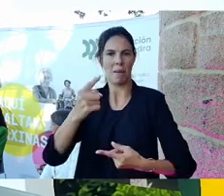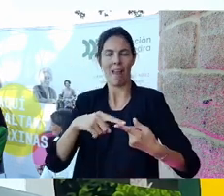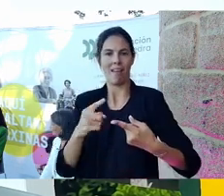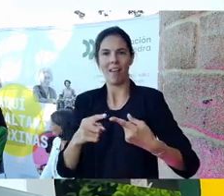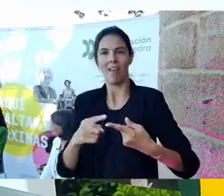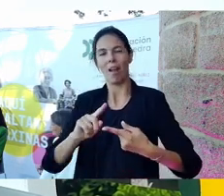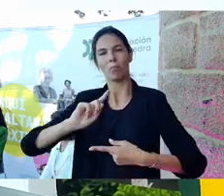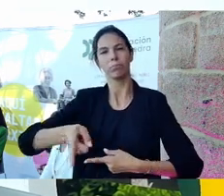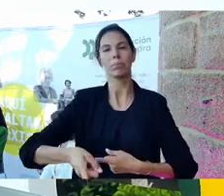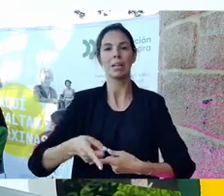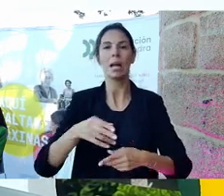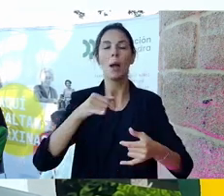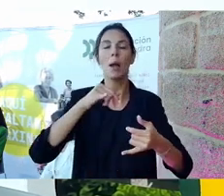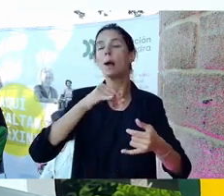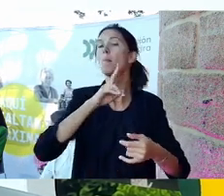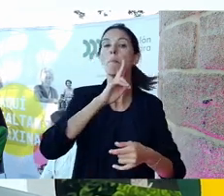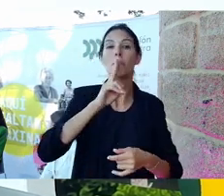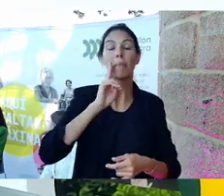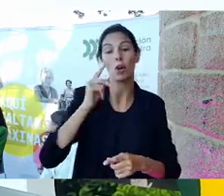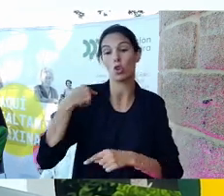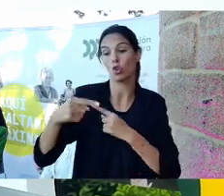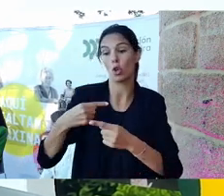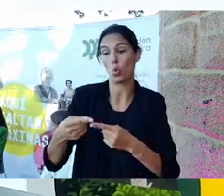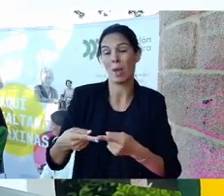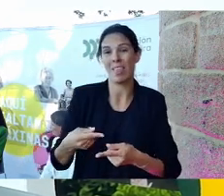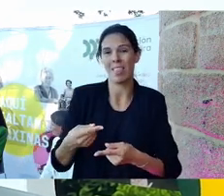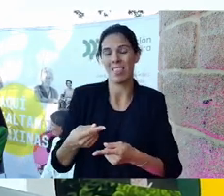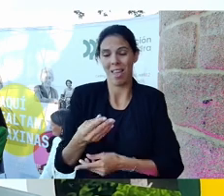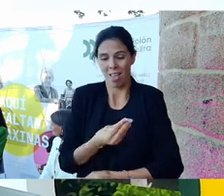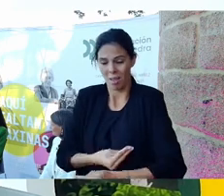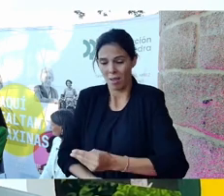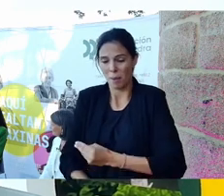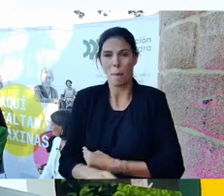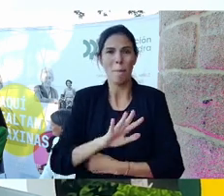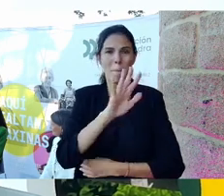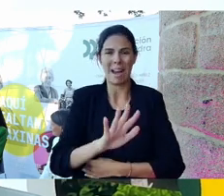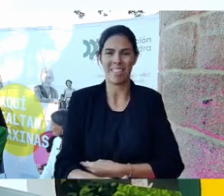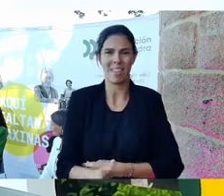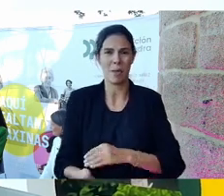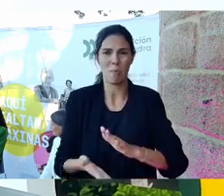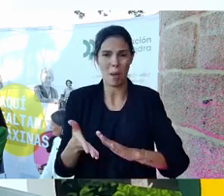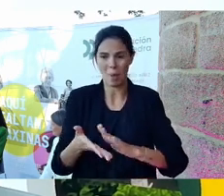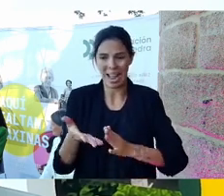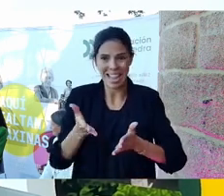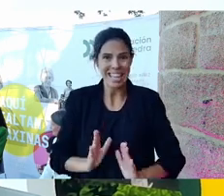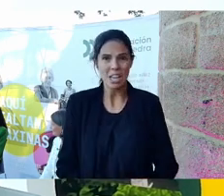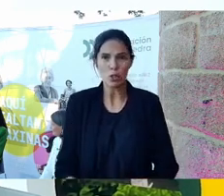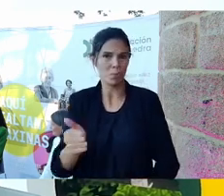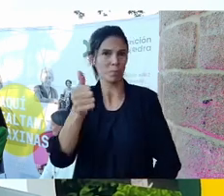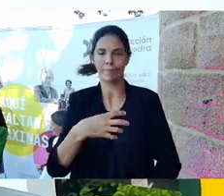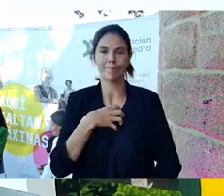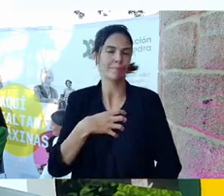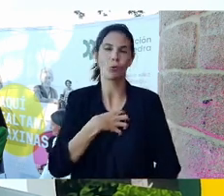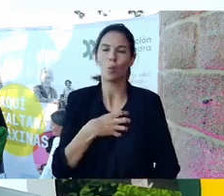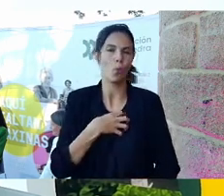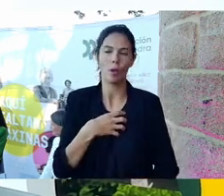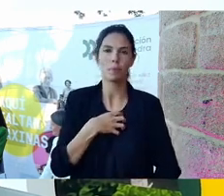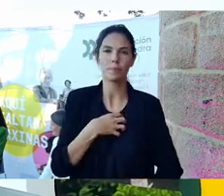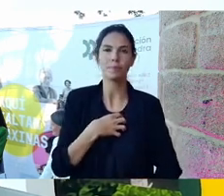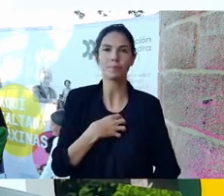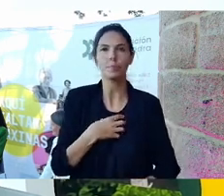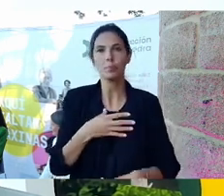además. A súa nai, como consecuencia do seu parto, bueno, pues parece que non vai poder ter máis fillos, así